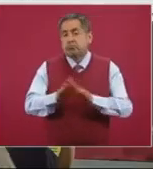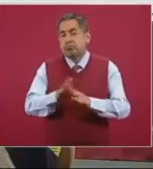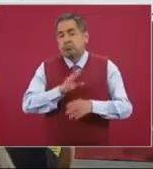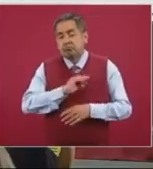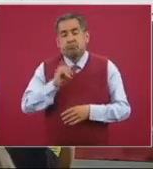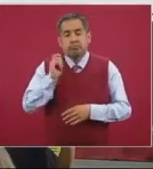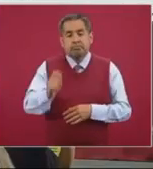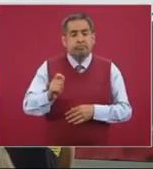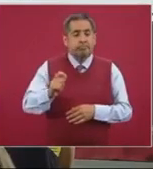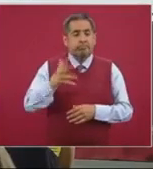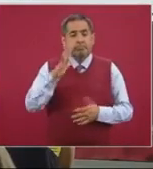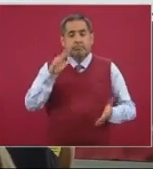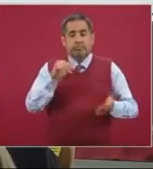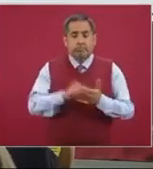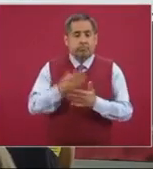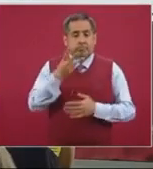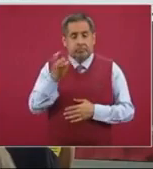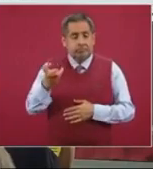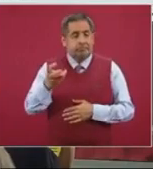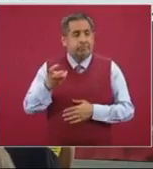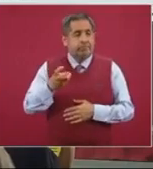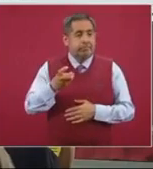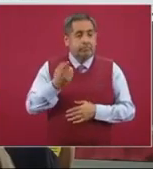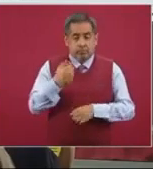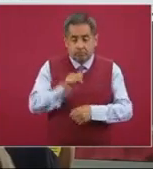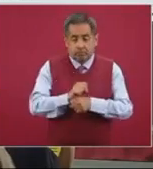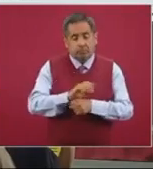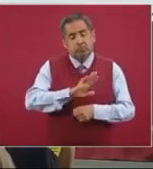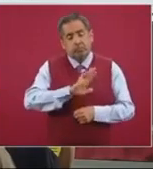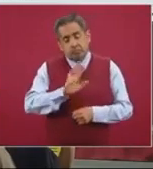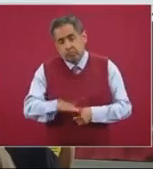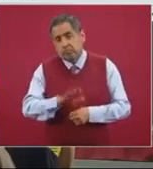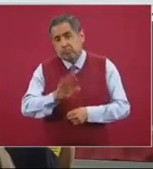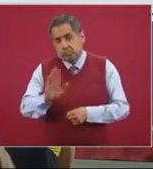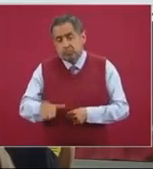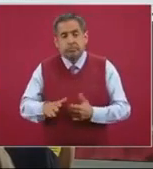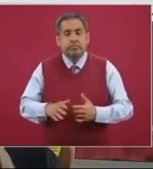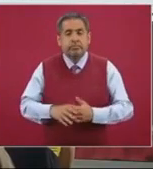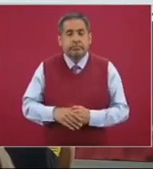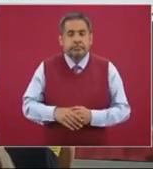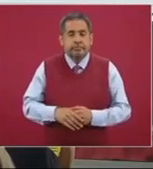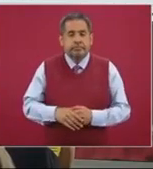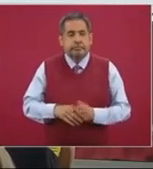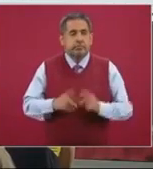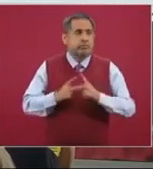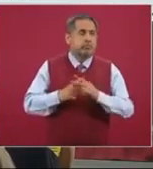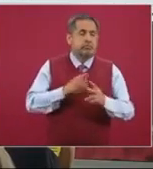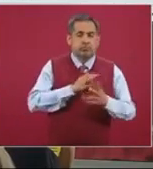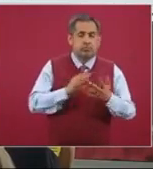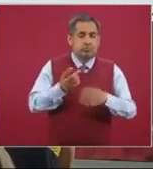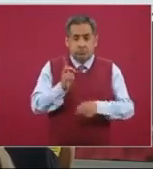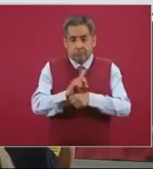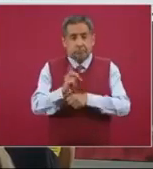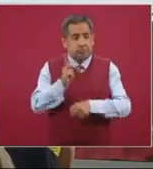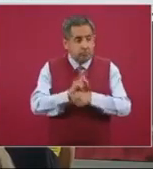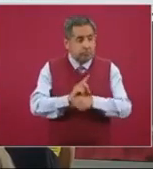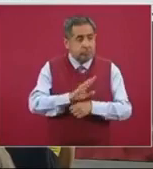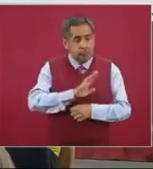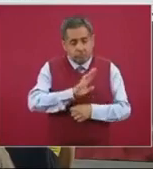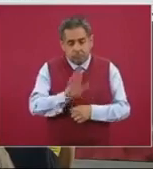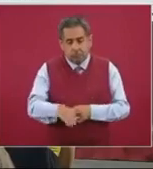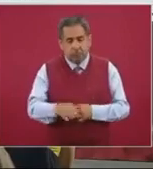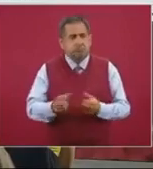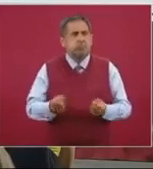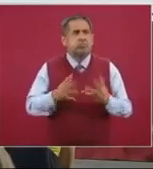más de 5.300 defunciones por semana. con un promedio diario de